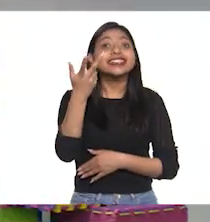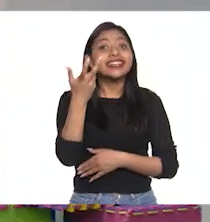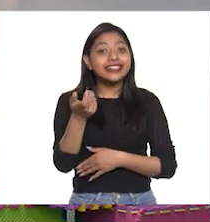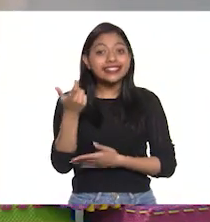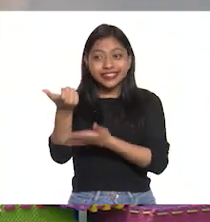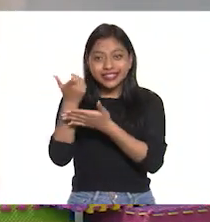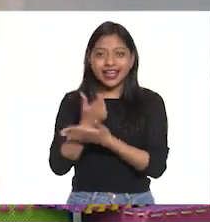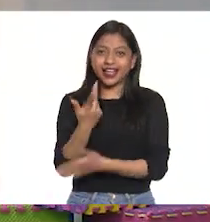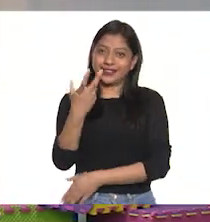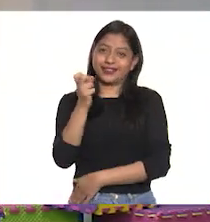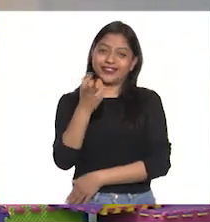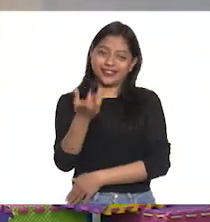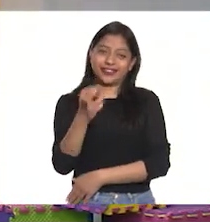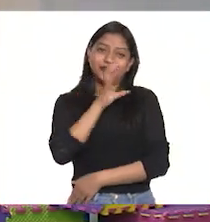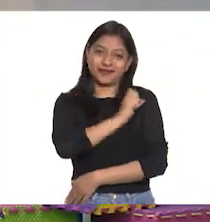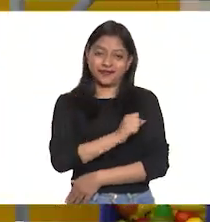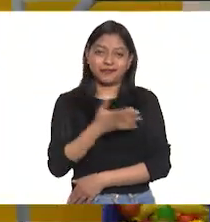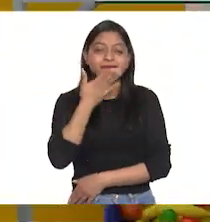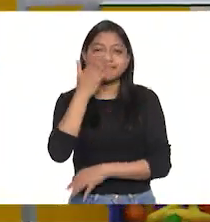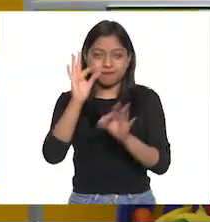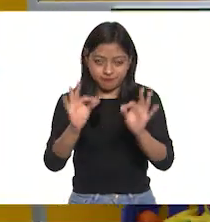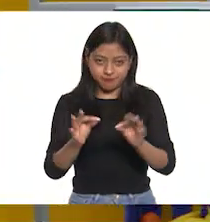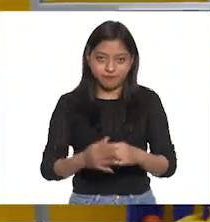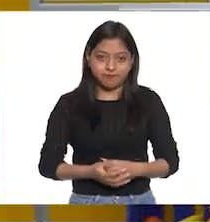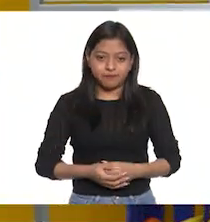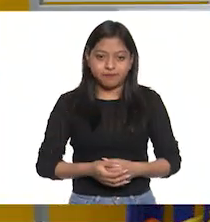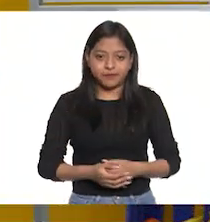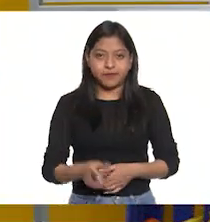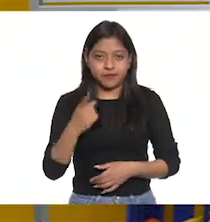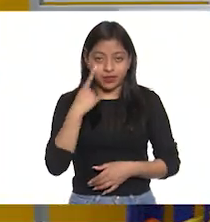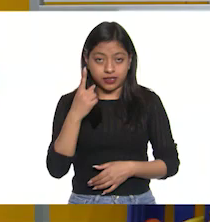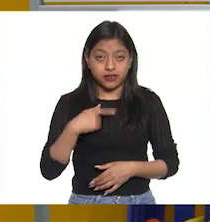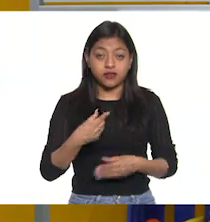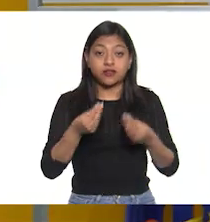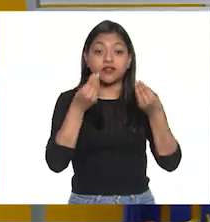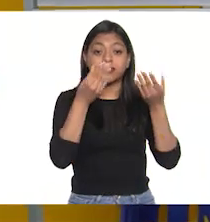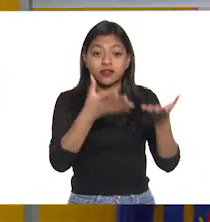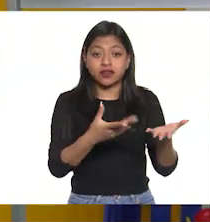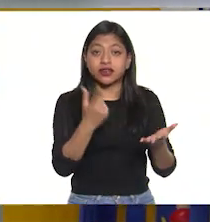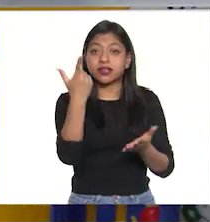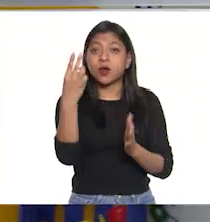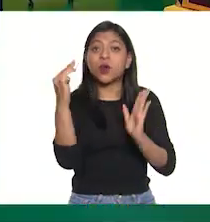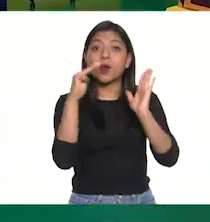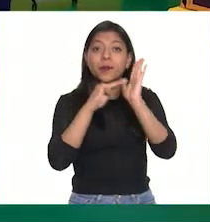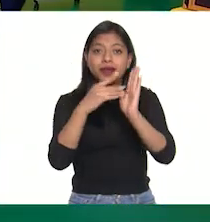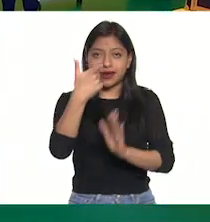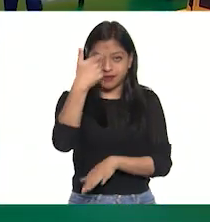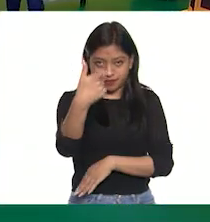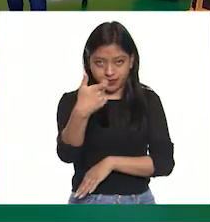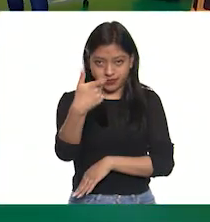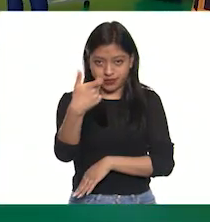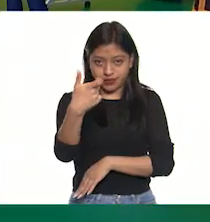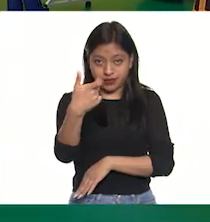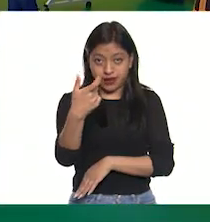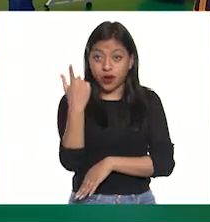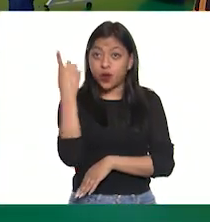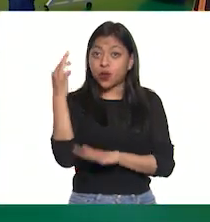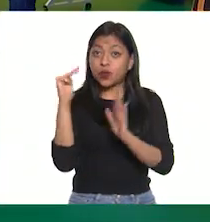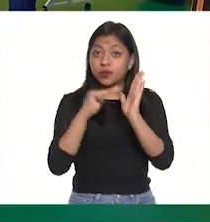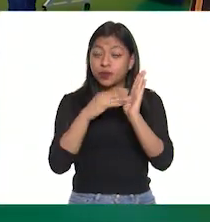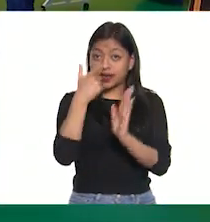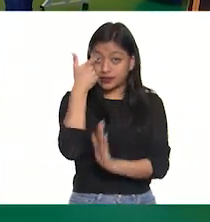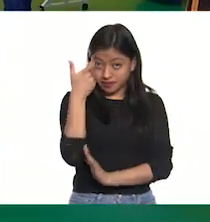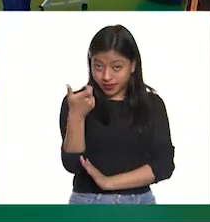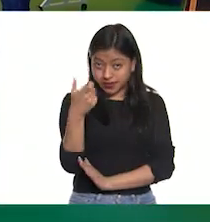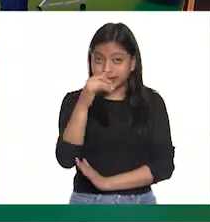de la clase. A ver. Bueno, fíjate, te voy a dar 1000 pesos. ¿1000